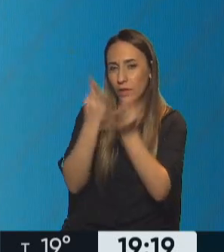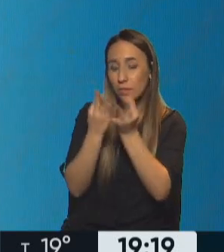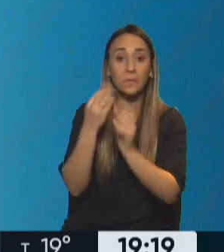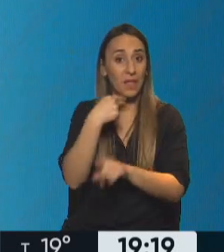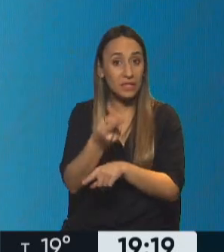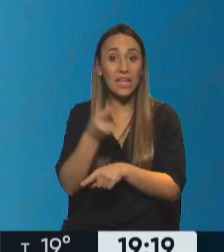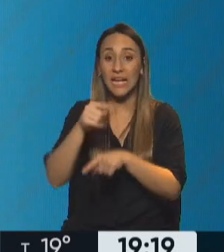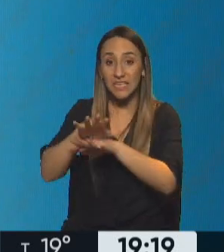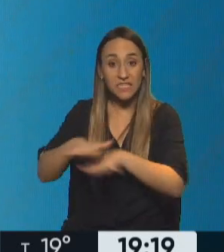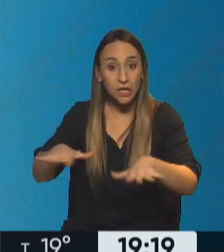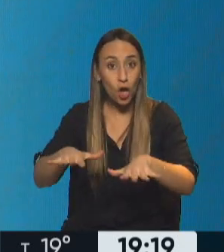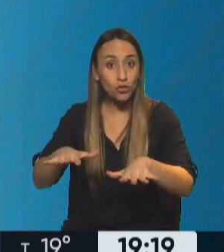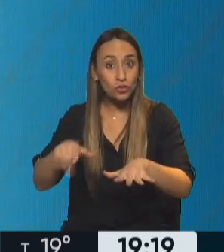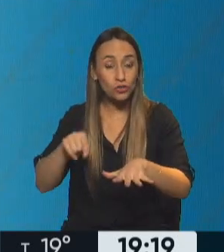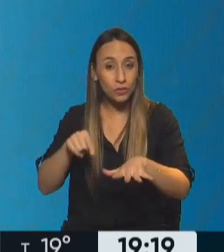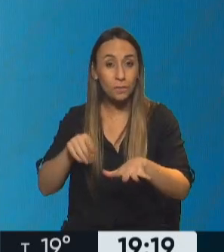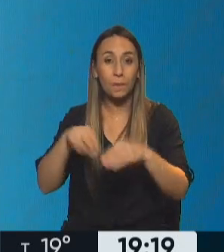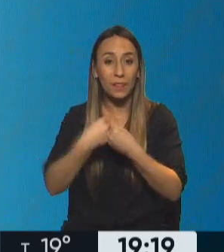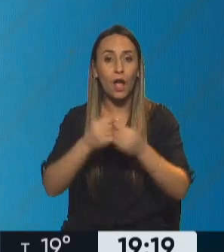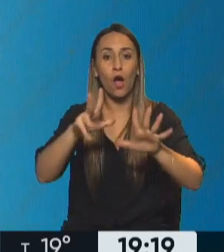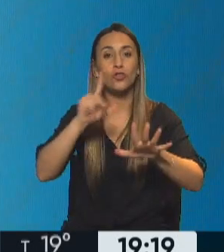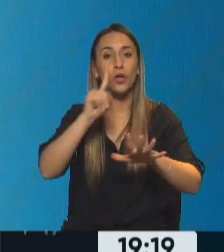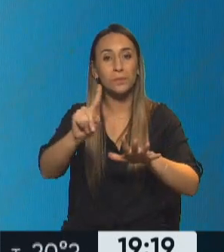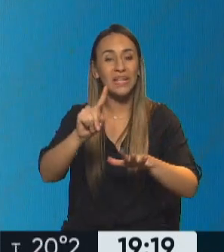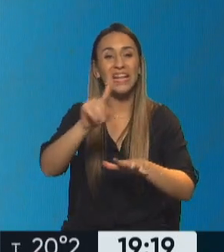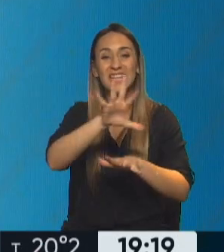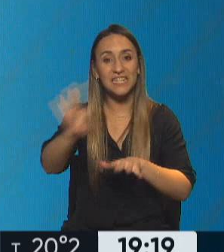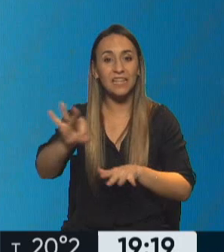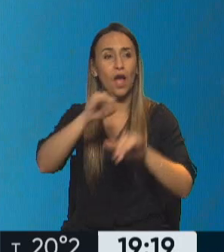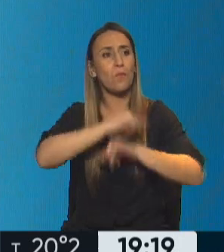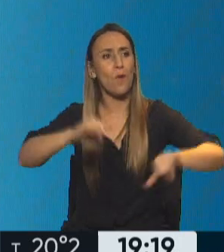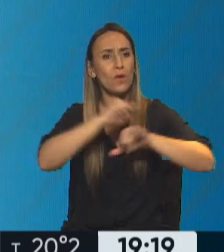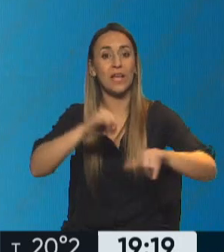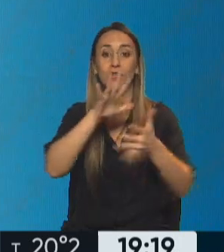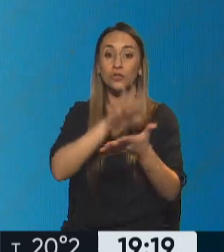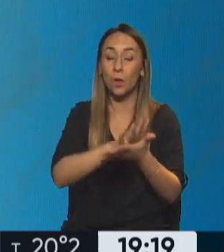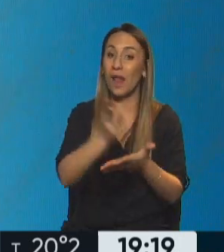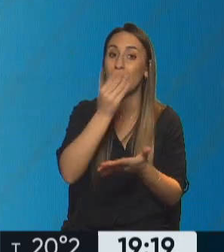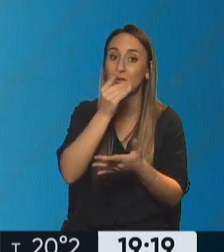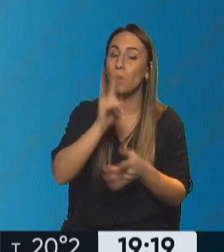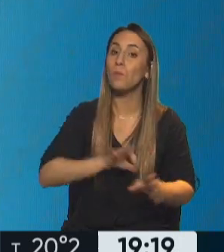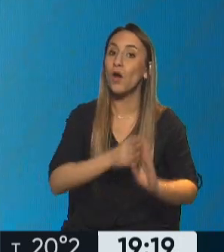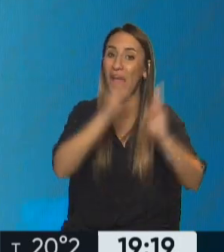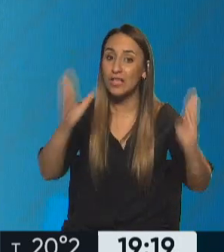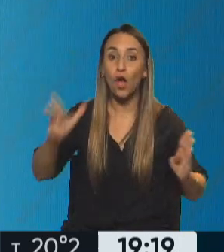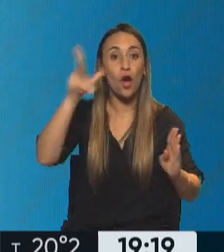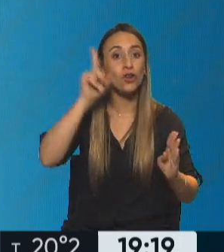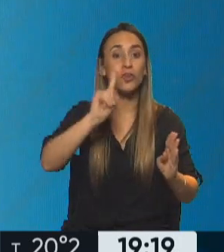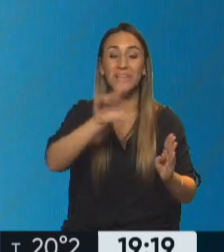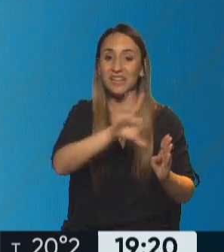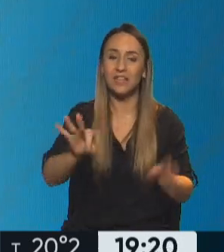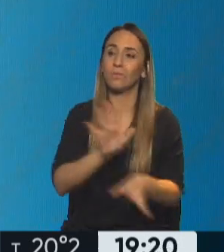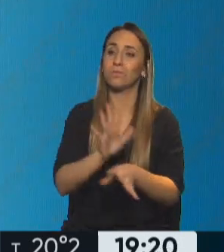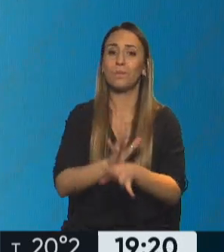están sometidos a 8.500 publicidades Mira de vos. alimentos por año? Es algo impresionante. Mamá,